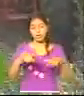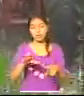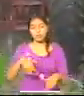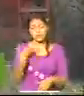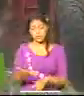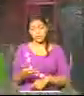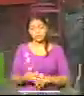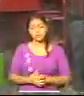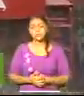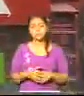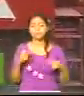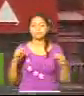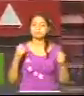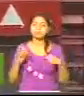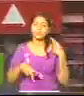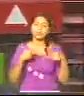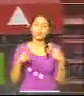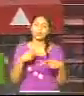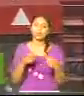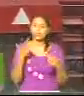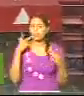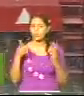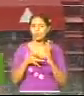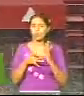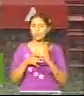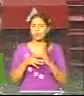de implementar el proceso conocido